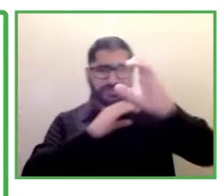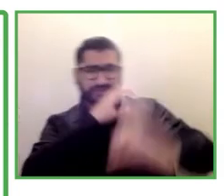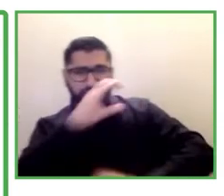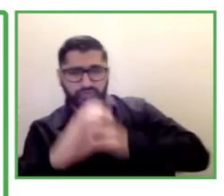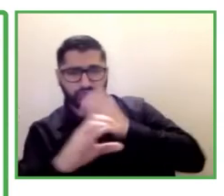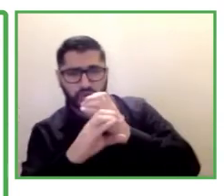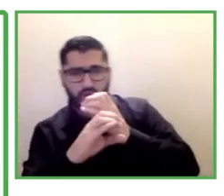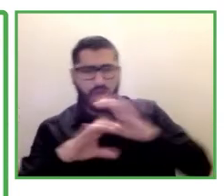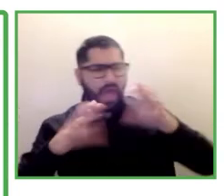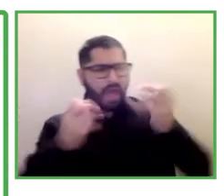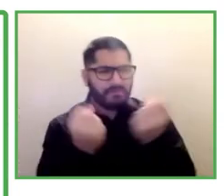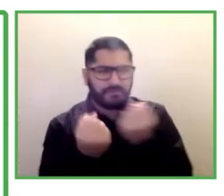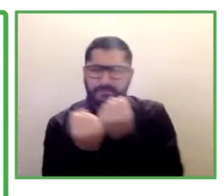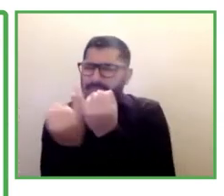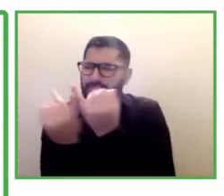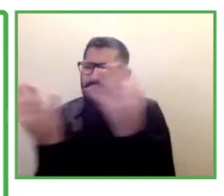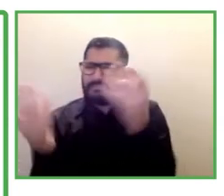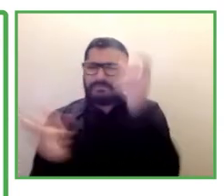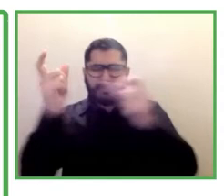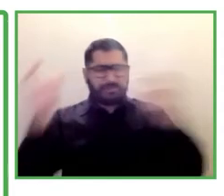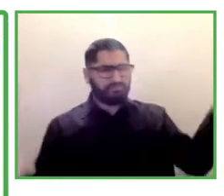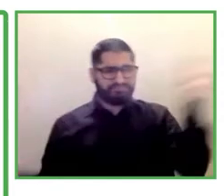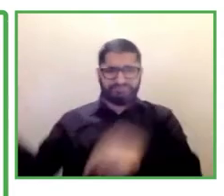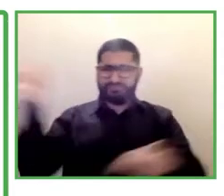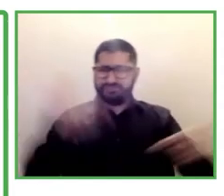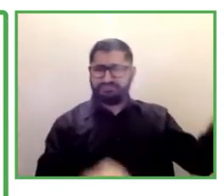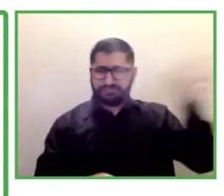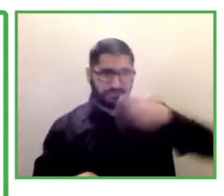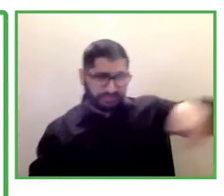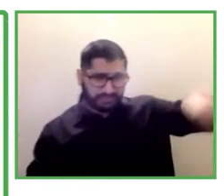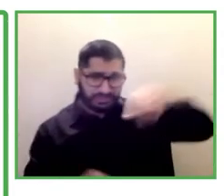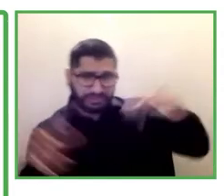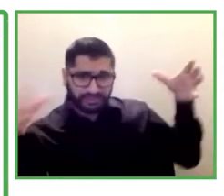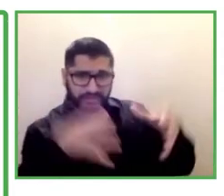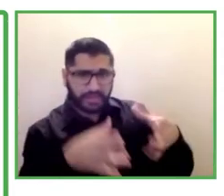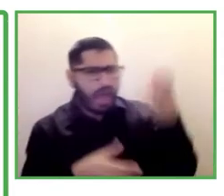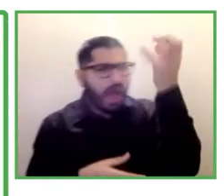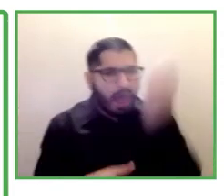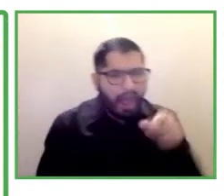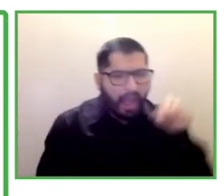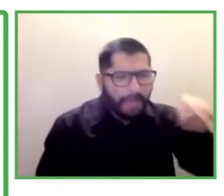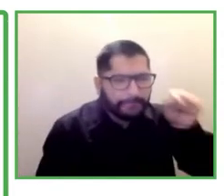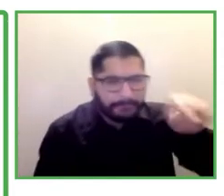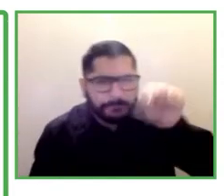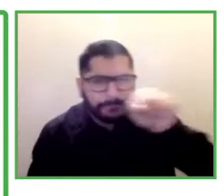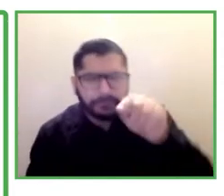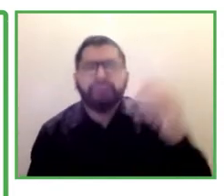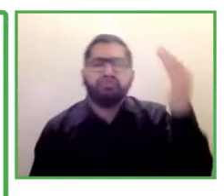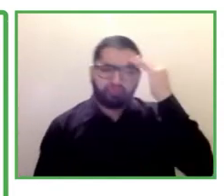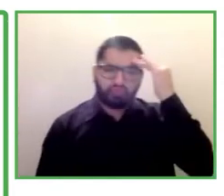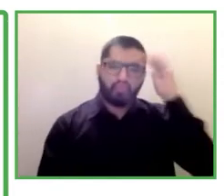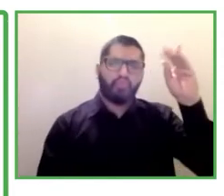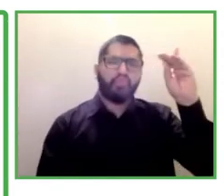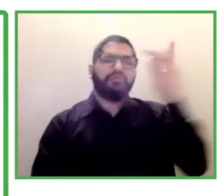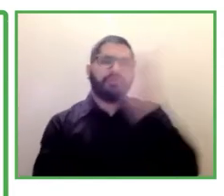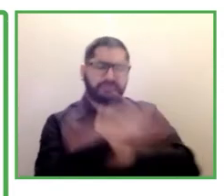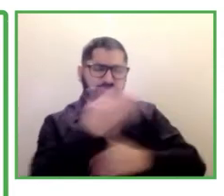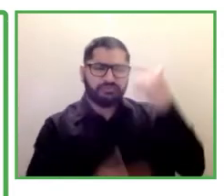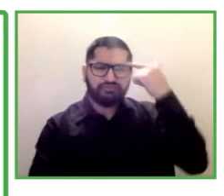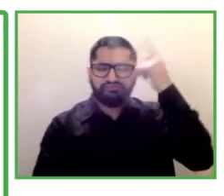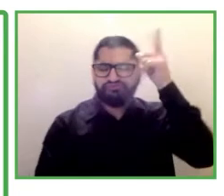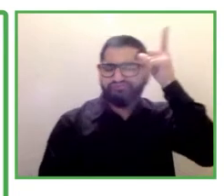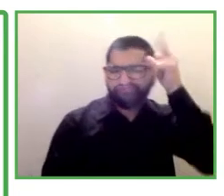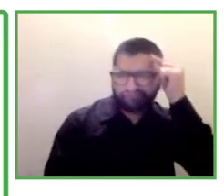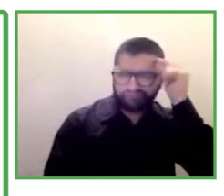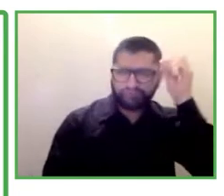discapacidad mental. Y ahí empezamos a aprender a cómo nosotros podemos darle seguimiento a esta persona